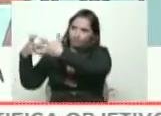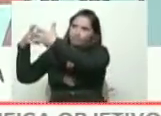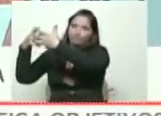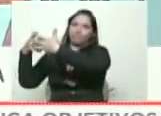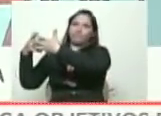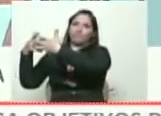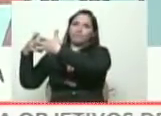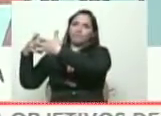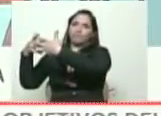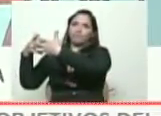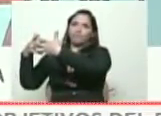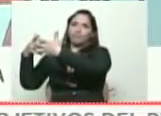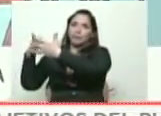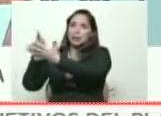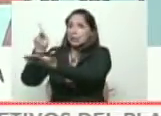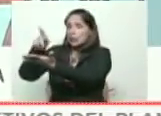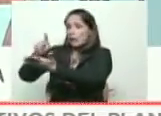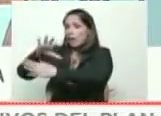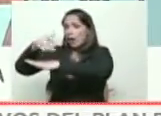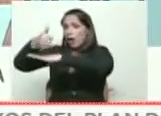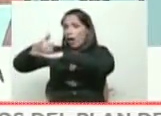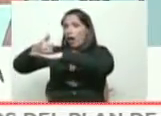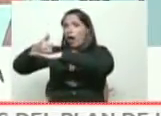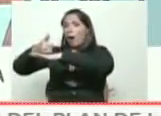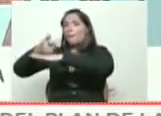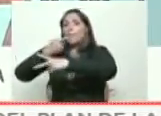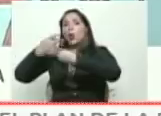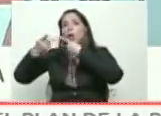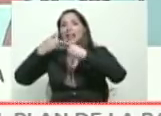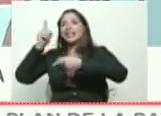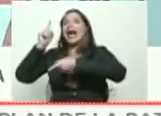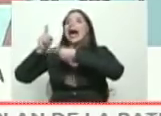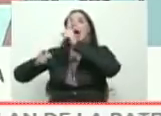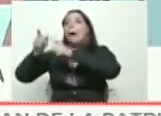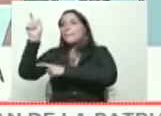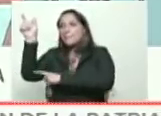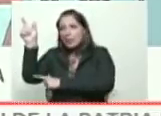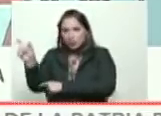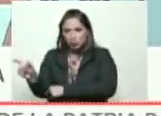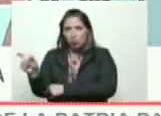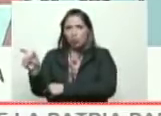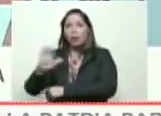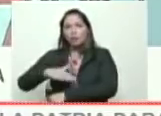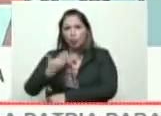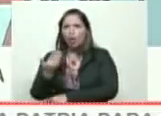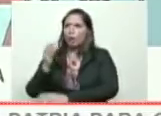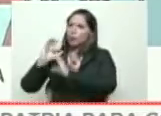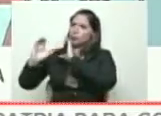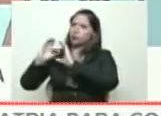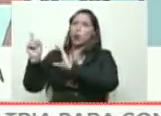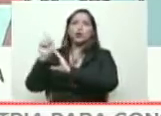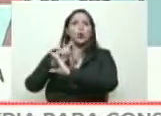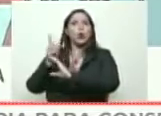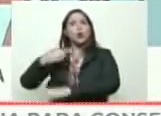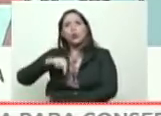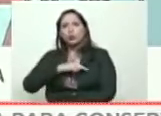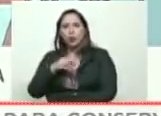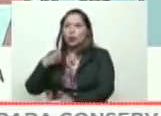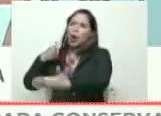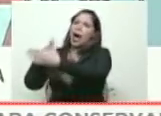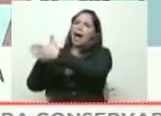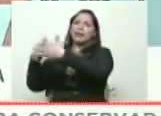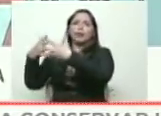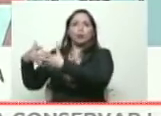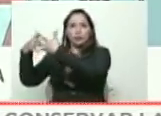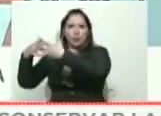llegue a su jefatura política alguien con quien podamos conversar. Nosotros no somos antinorteamericanos, somos antiimperialistas.